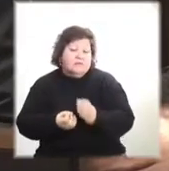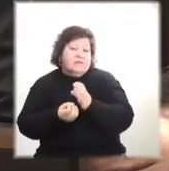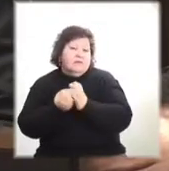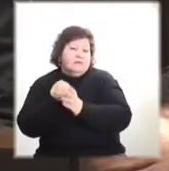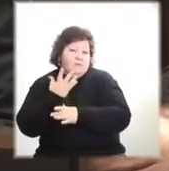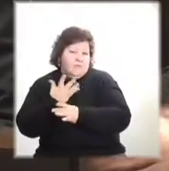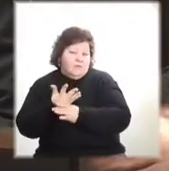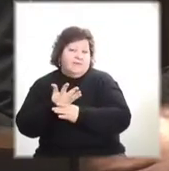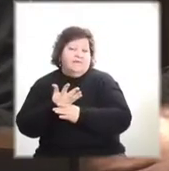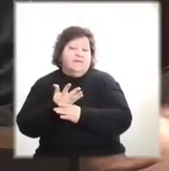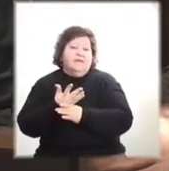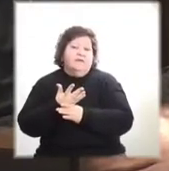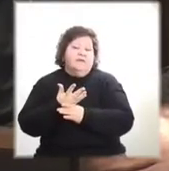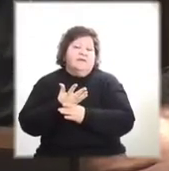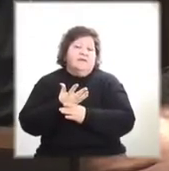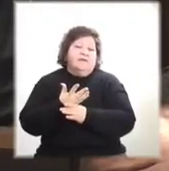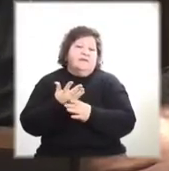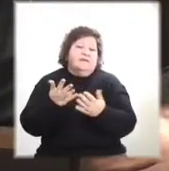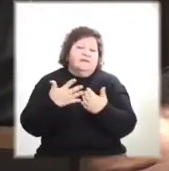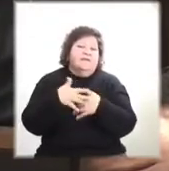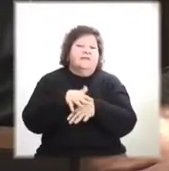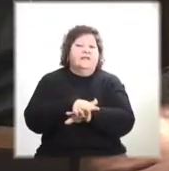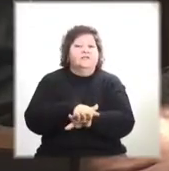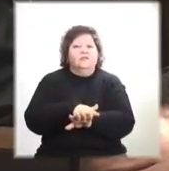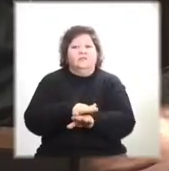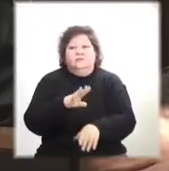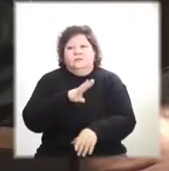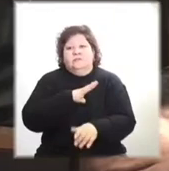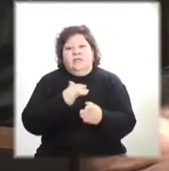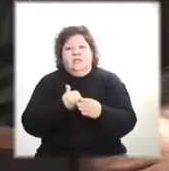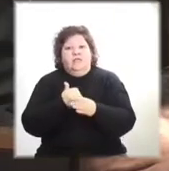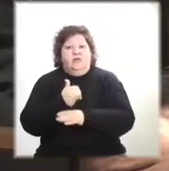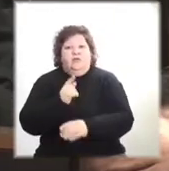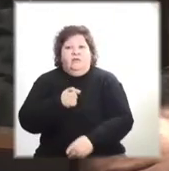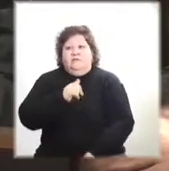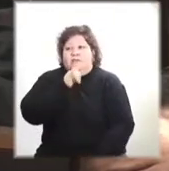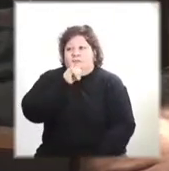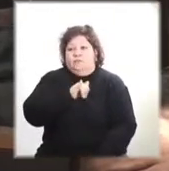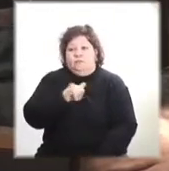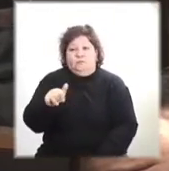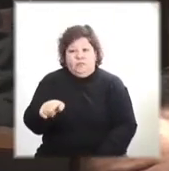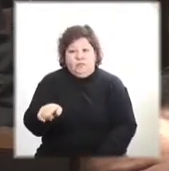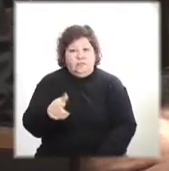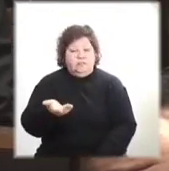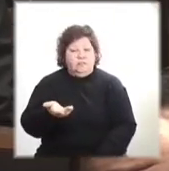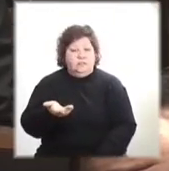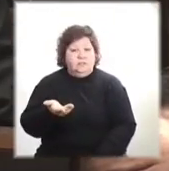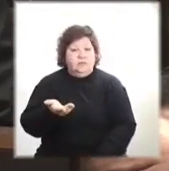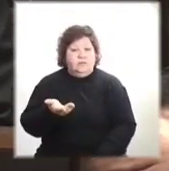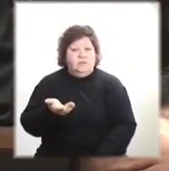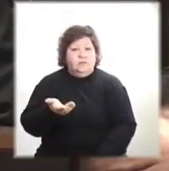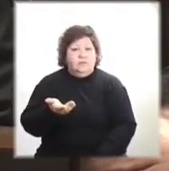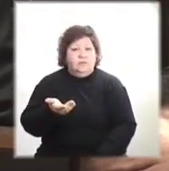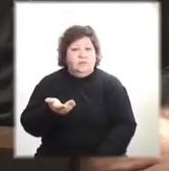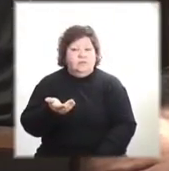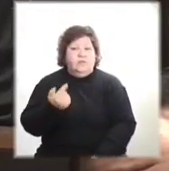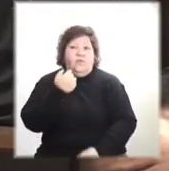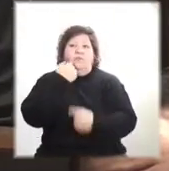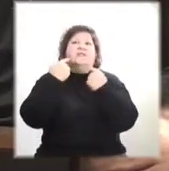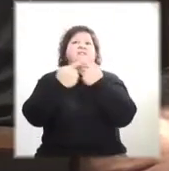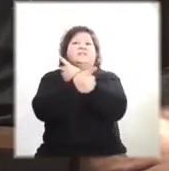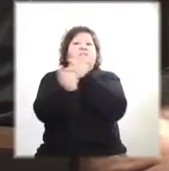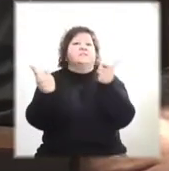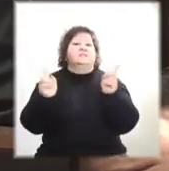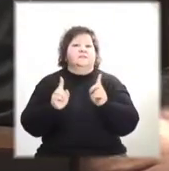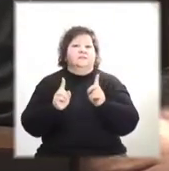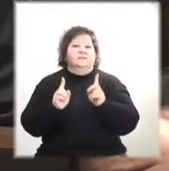integración de la nueva comisión, si comete estos errores, serán denunciados, serán hechos públicos como lo estamos haciendo, y